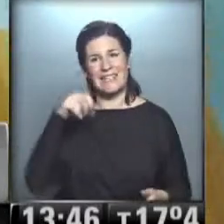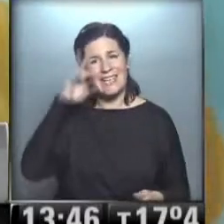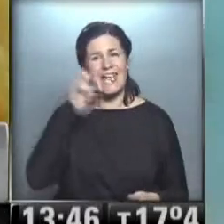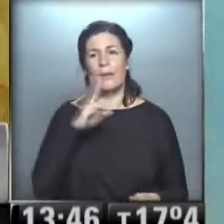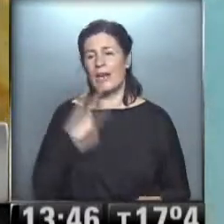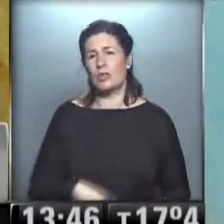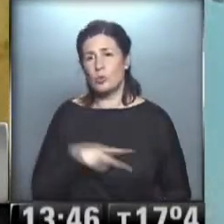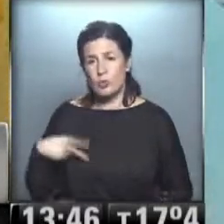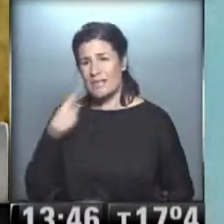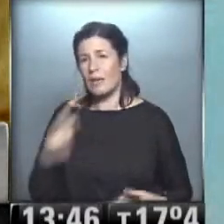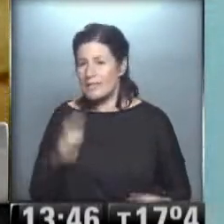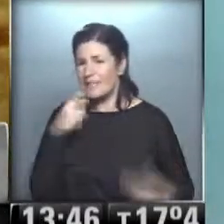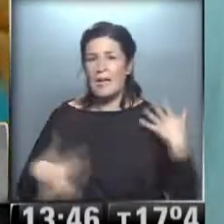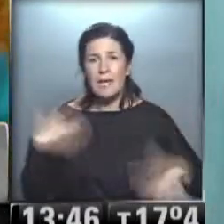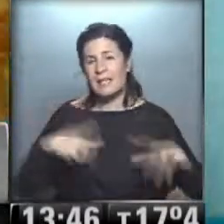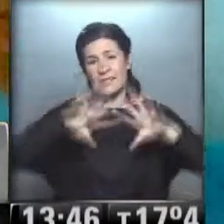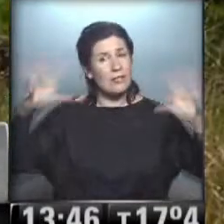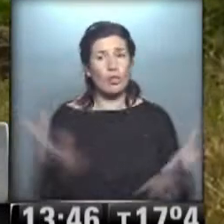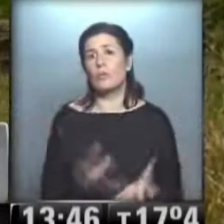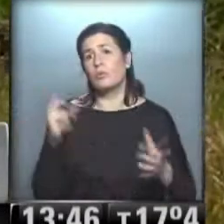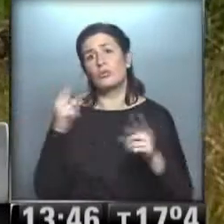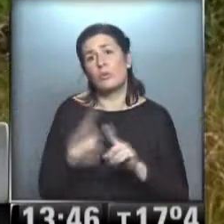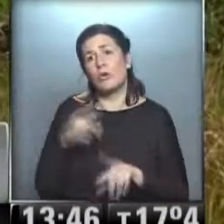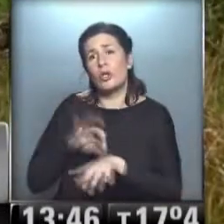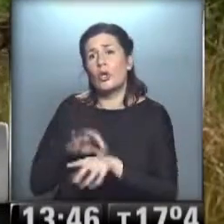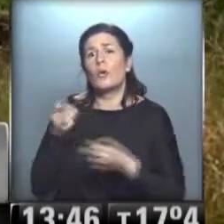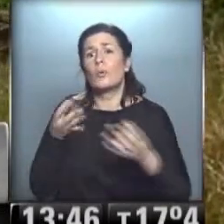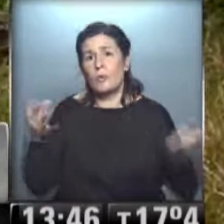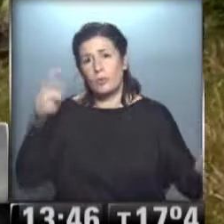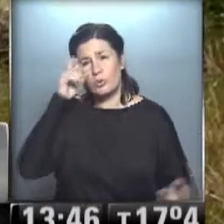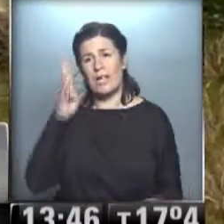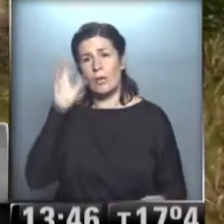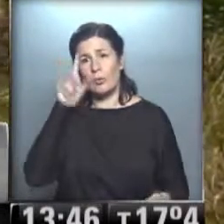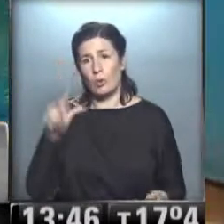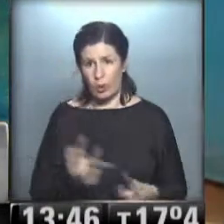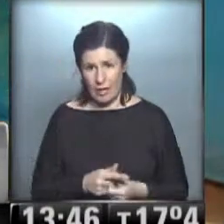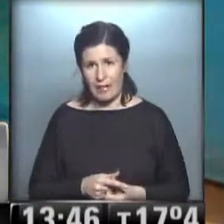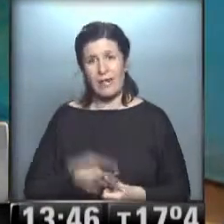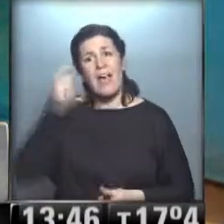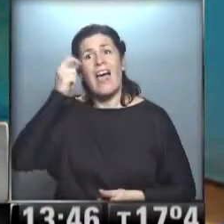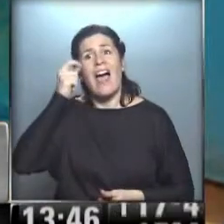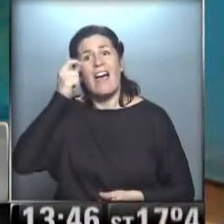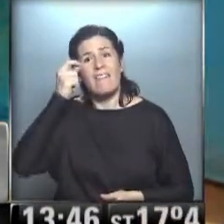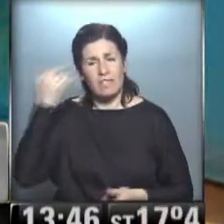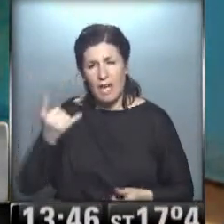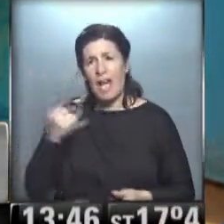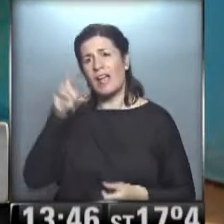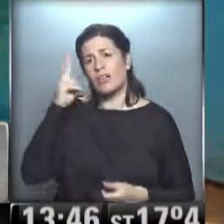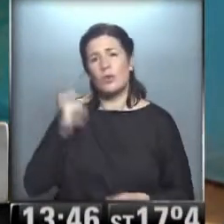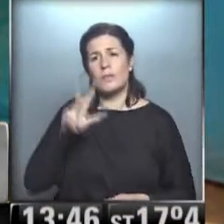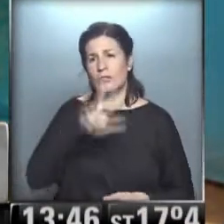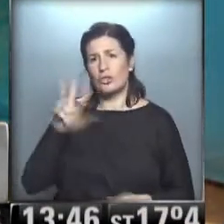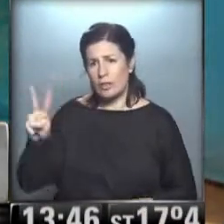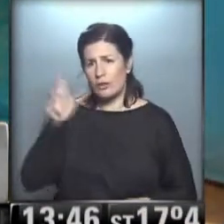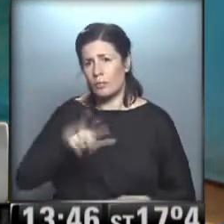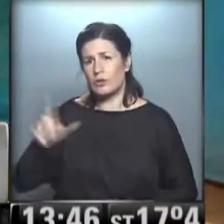la emergencia internacional a raíz del virus que afecta al África Occidental. En Liberia, Guinea, Sierra Leona y Nigeria suman 932 los